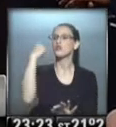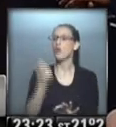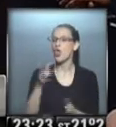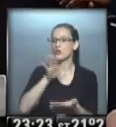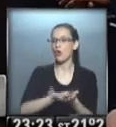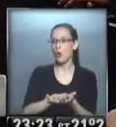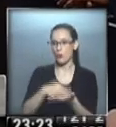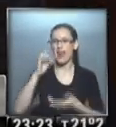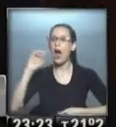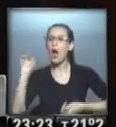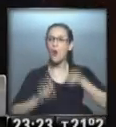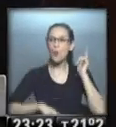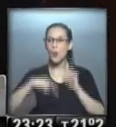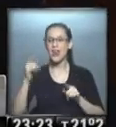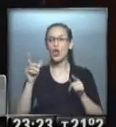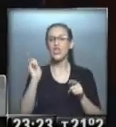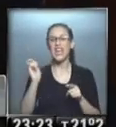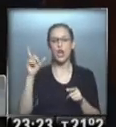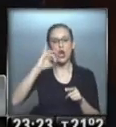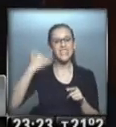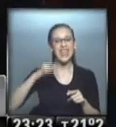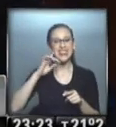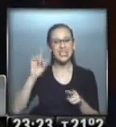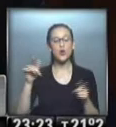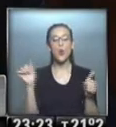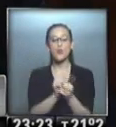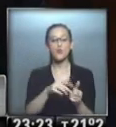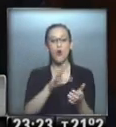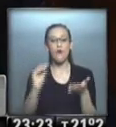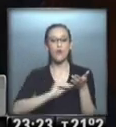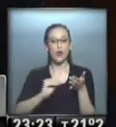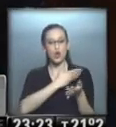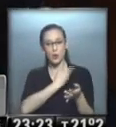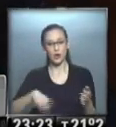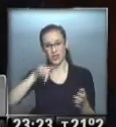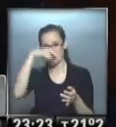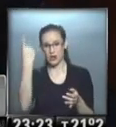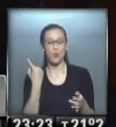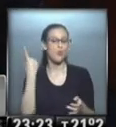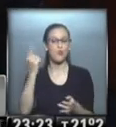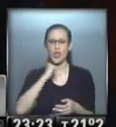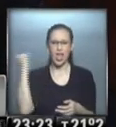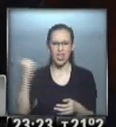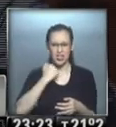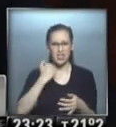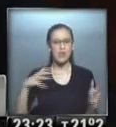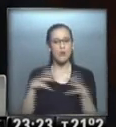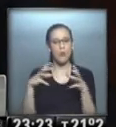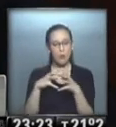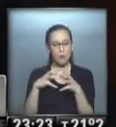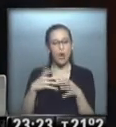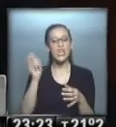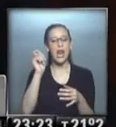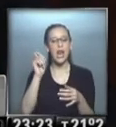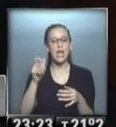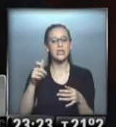en presuntos acuerdos o pactos a Lorenzetti con funcionarios del Gobierno Nacional. Uno de los medios que se hizo eco de estas versiones fue el sitio